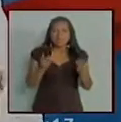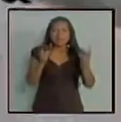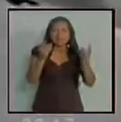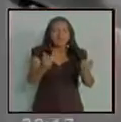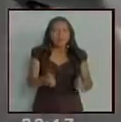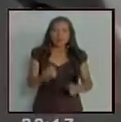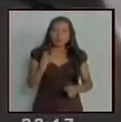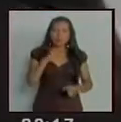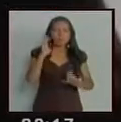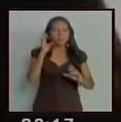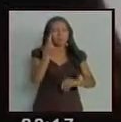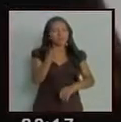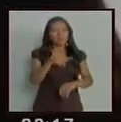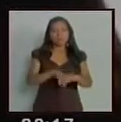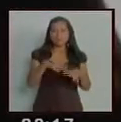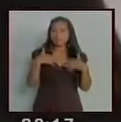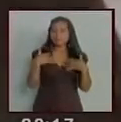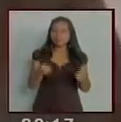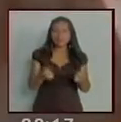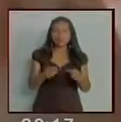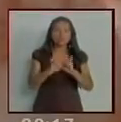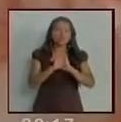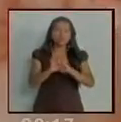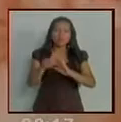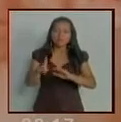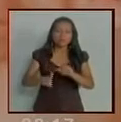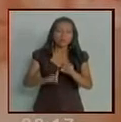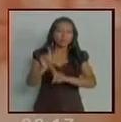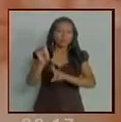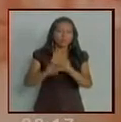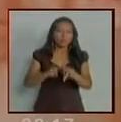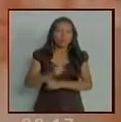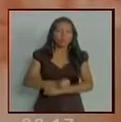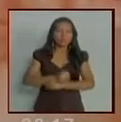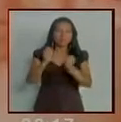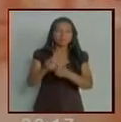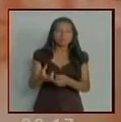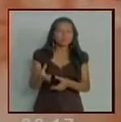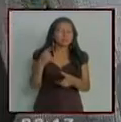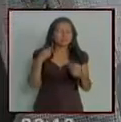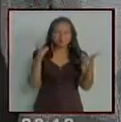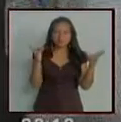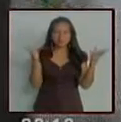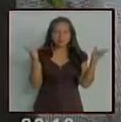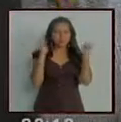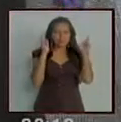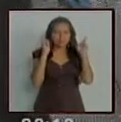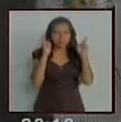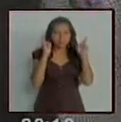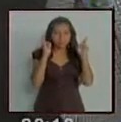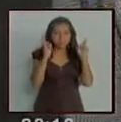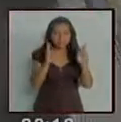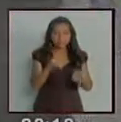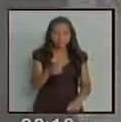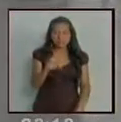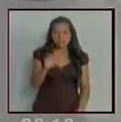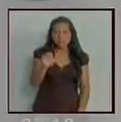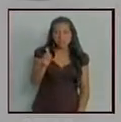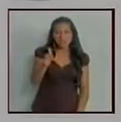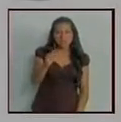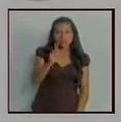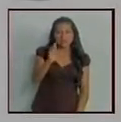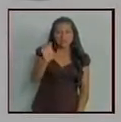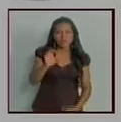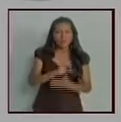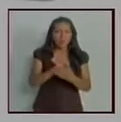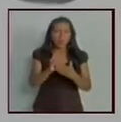¿no? O sea, que de pronto ha habido un petardo, digamos, acá, y me quedé sordo. Un dinamitazo, sordo. Unos 110 decibeles aproximadamente, 115,